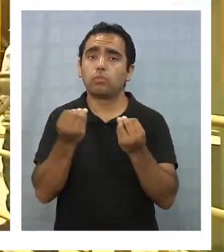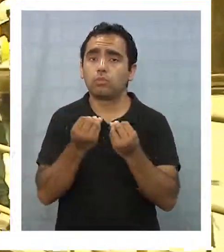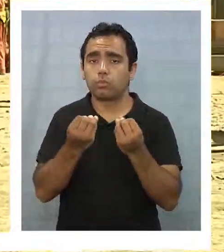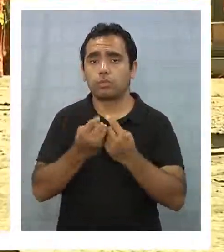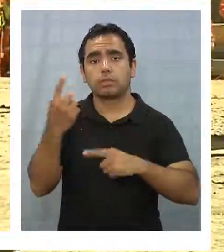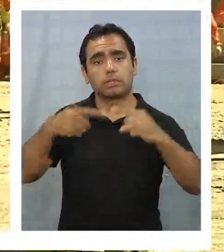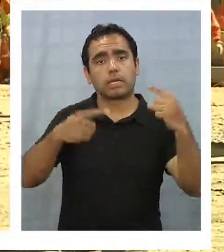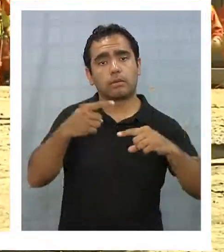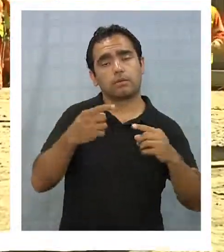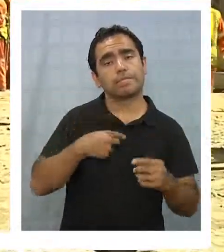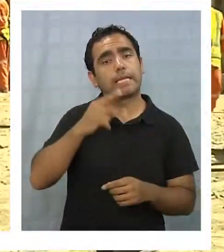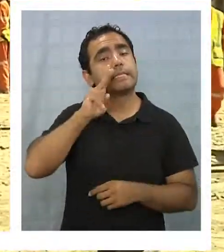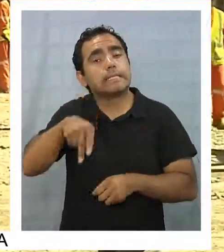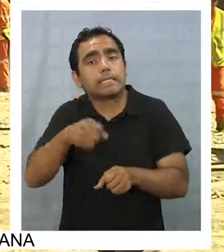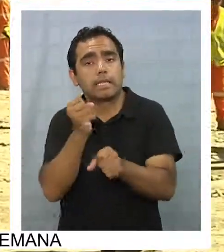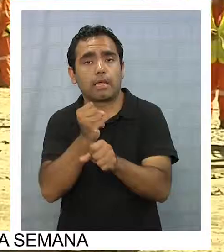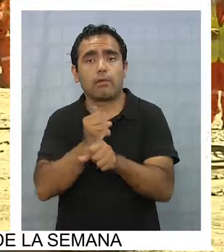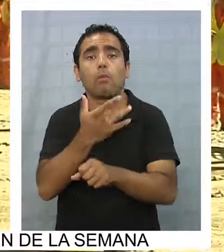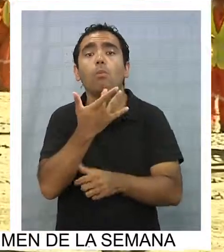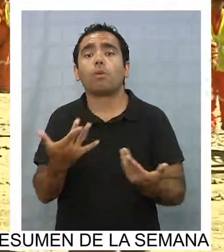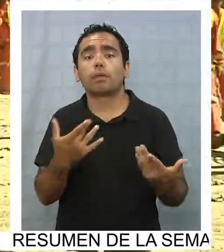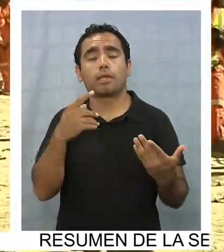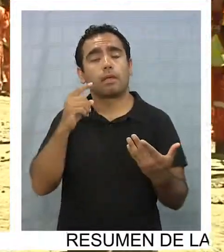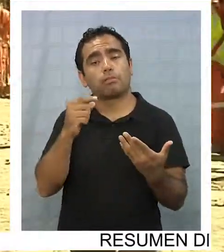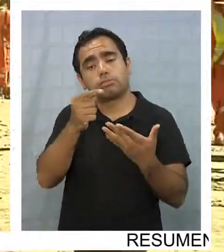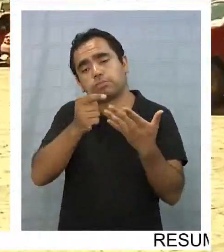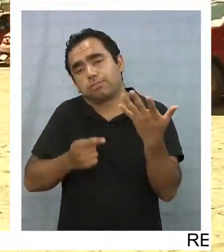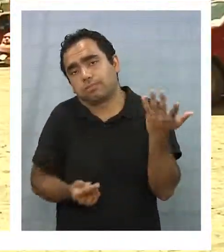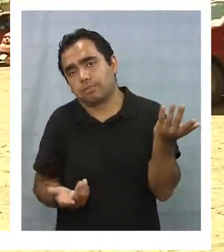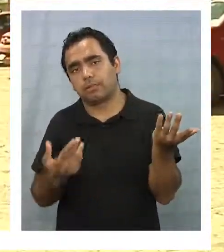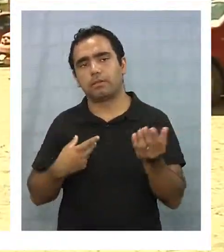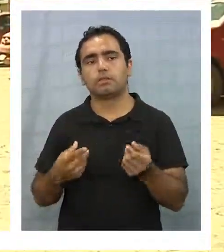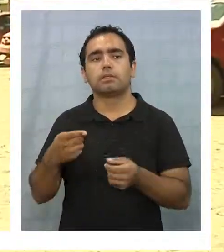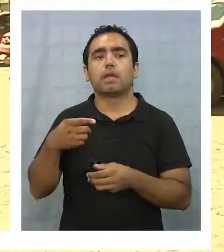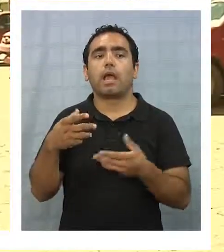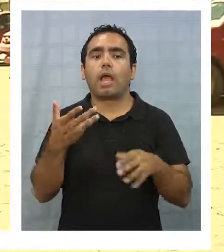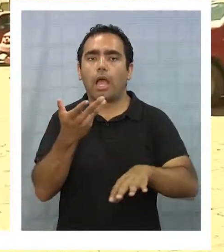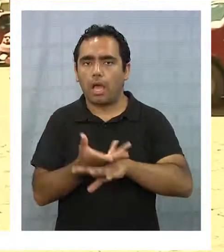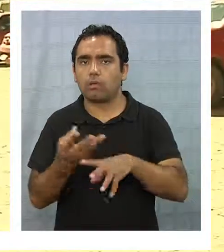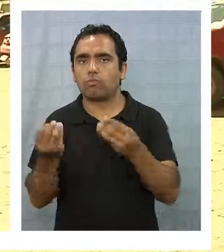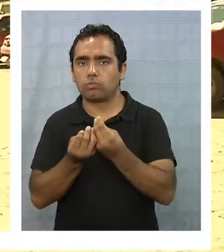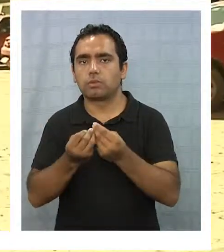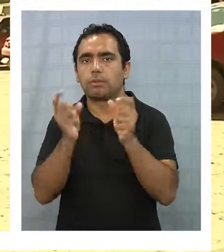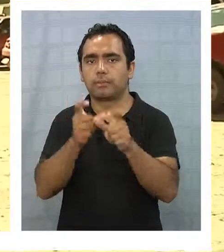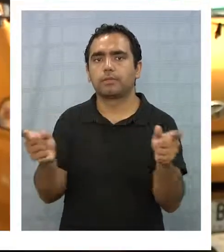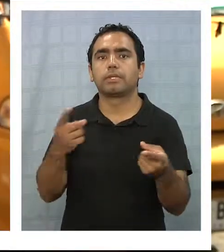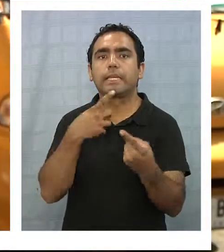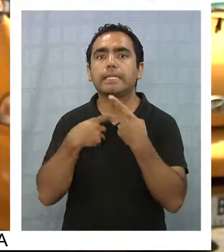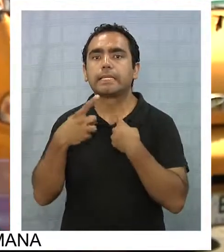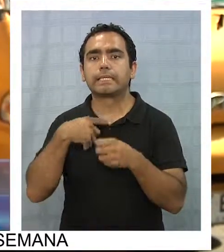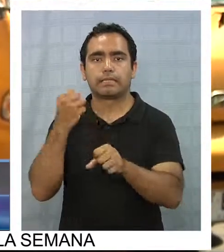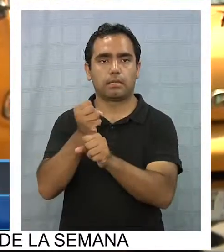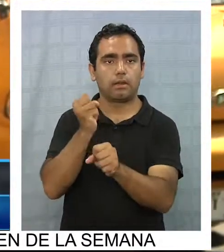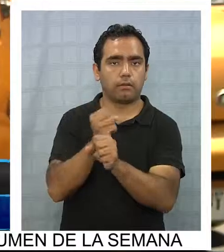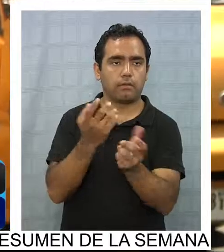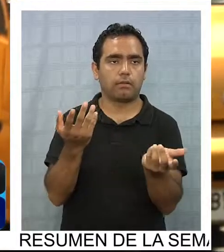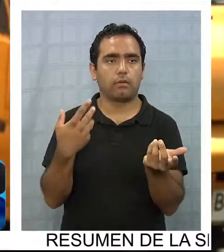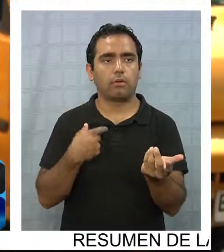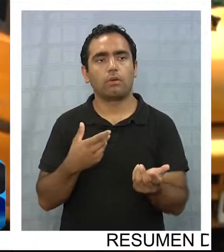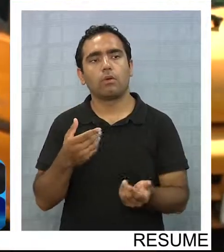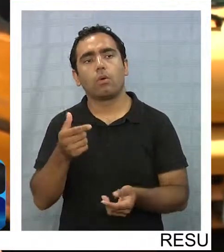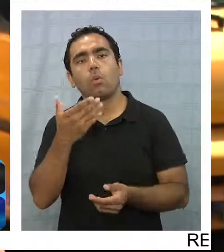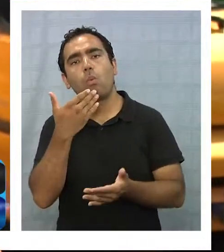de personas sin trabajo. Podría ser que hoy día hay más gente interesada en trabajar que hace 6 meses atrás, ¿ya? Cuando existen